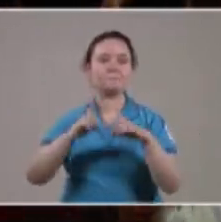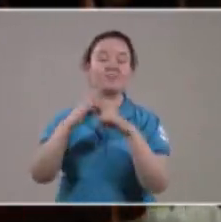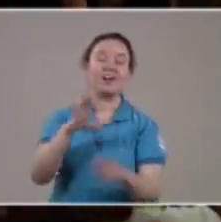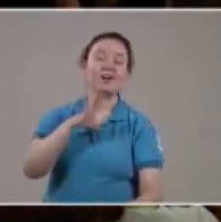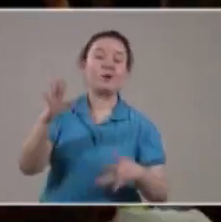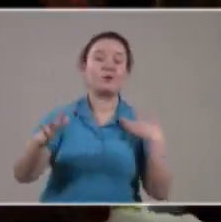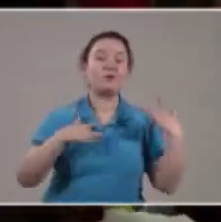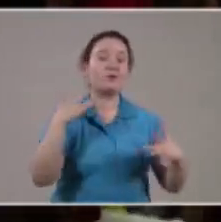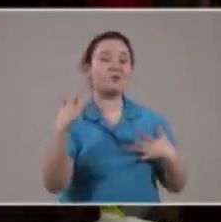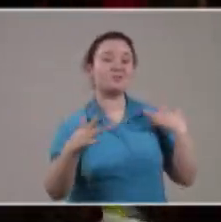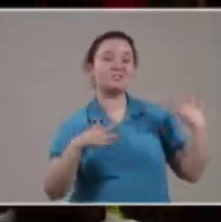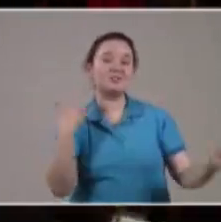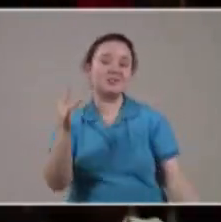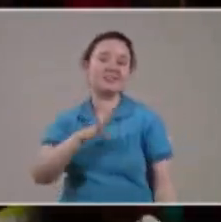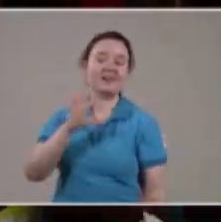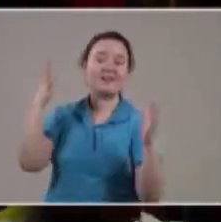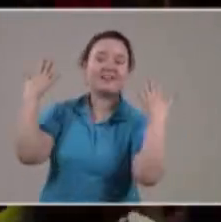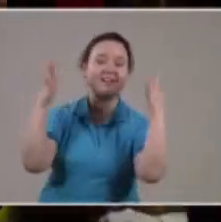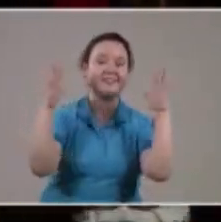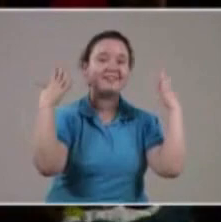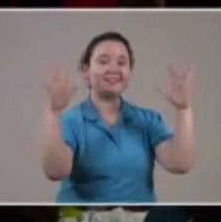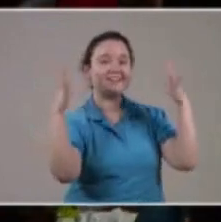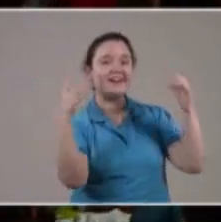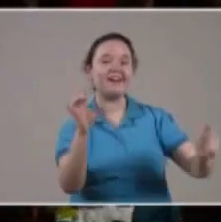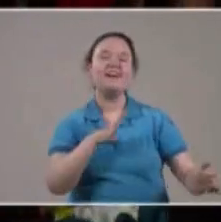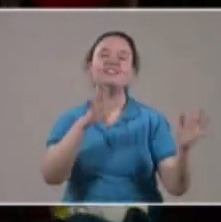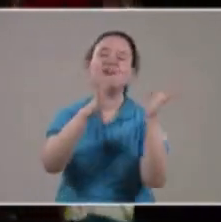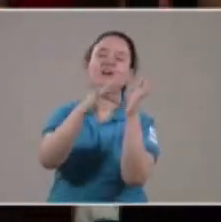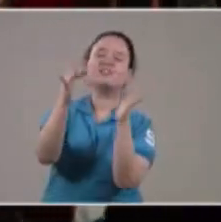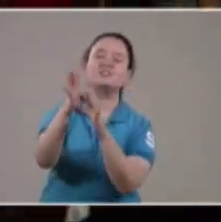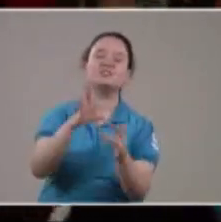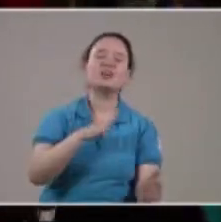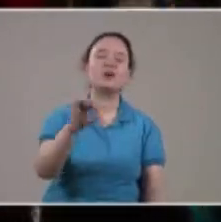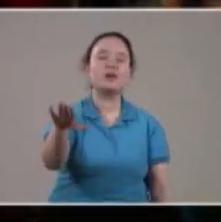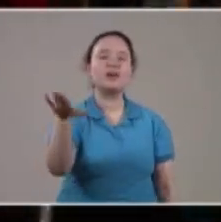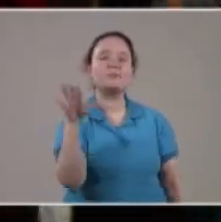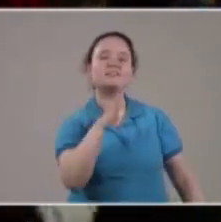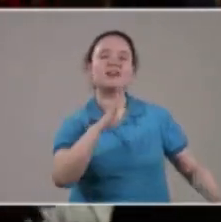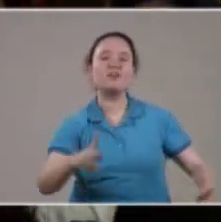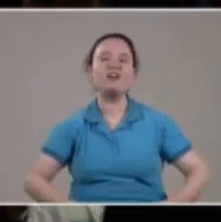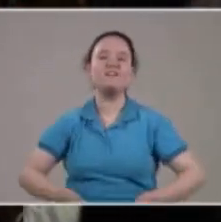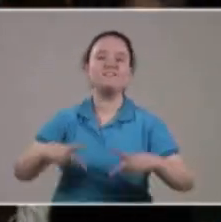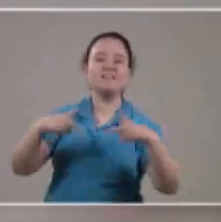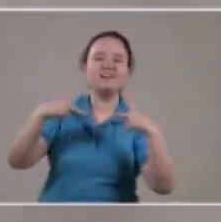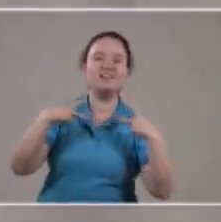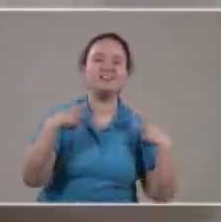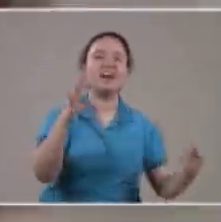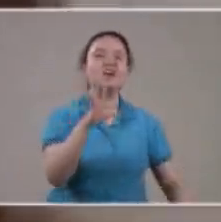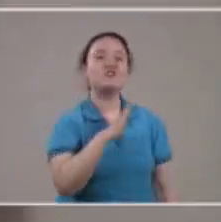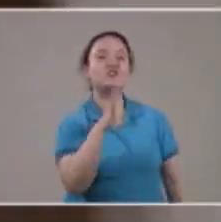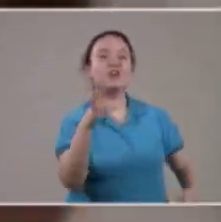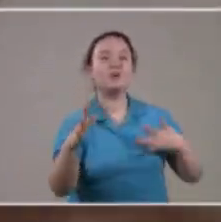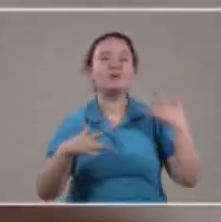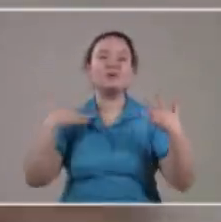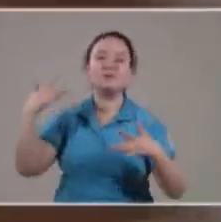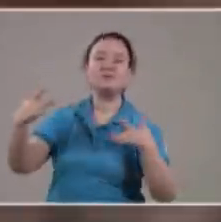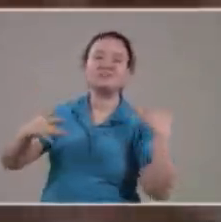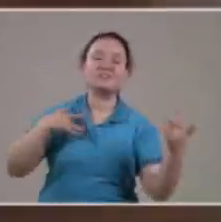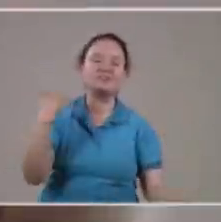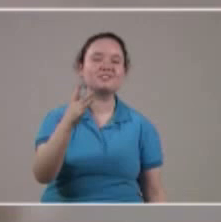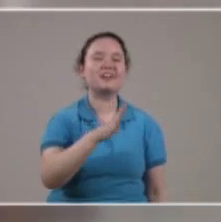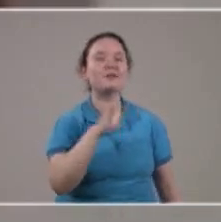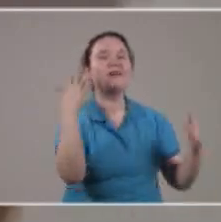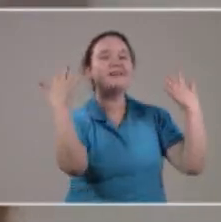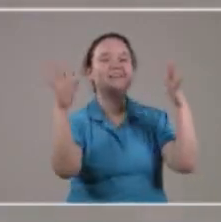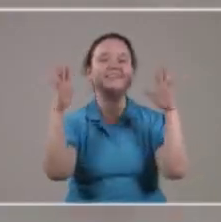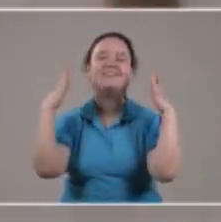Yo tengo gozo, tengo alegría. Tengo la paz, tengo la vida. Yo tengo